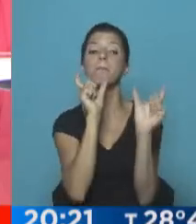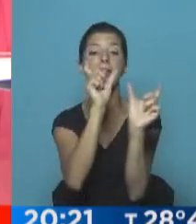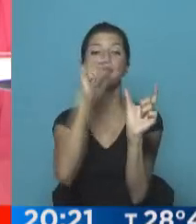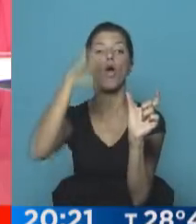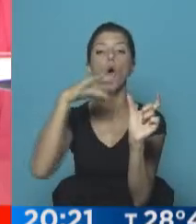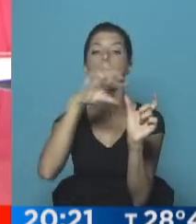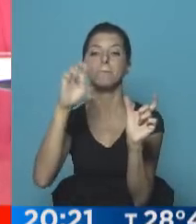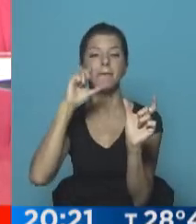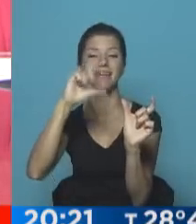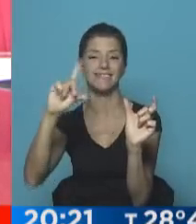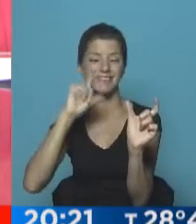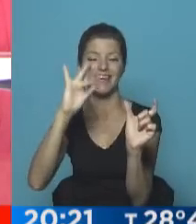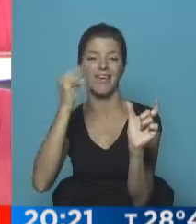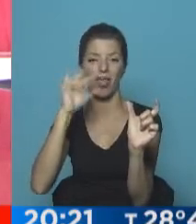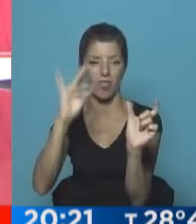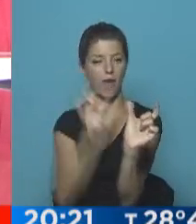dijo. Esto decía.